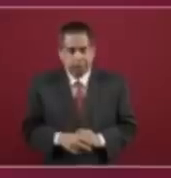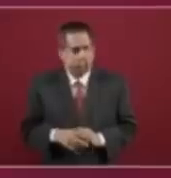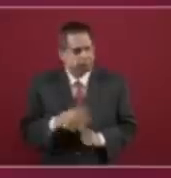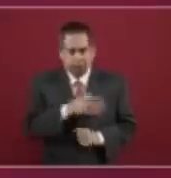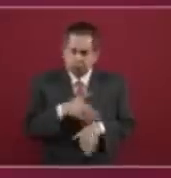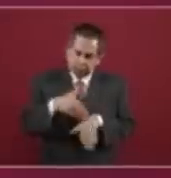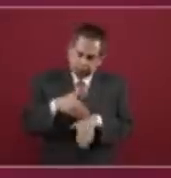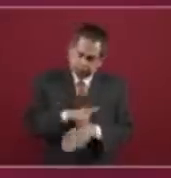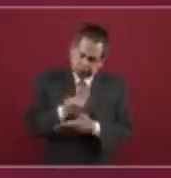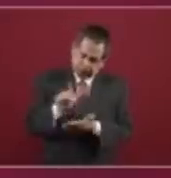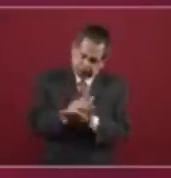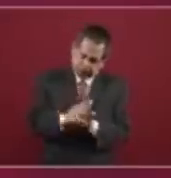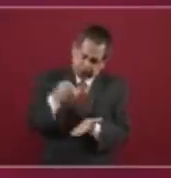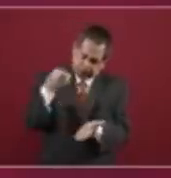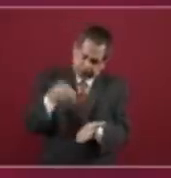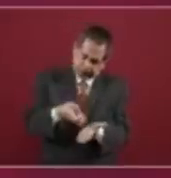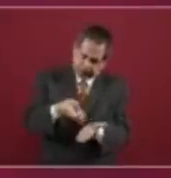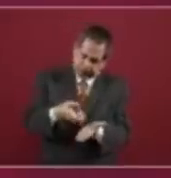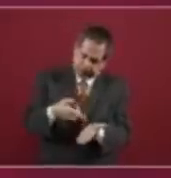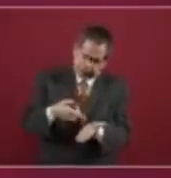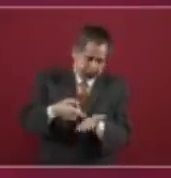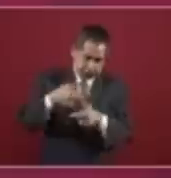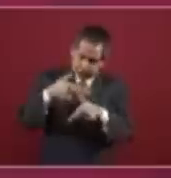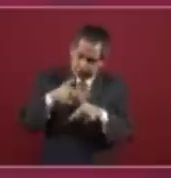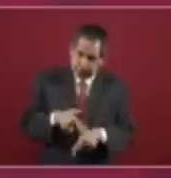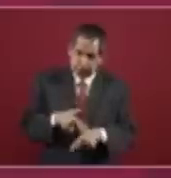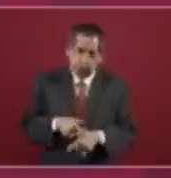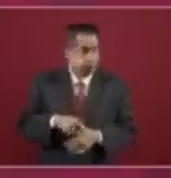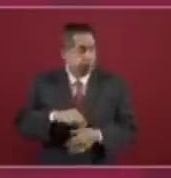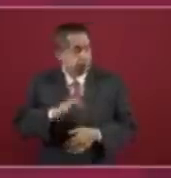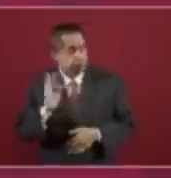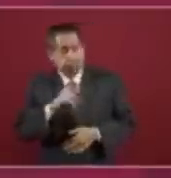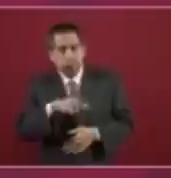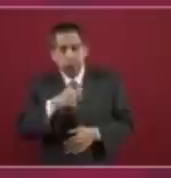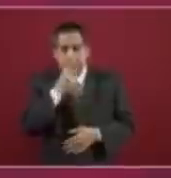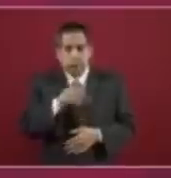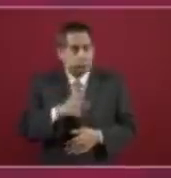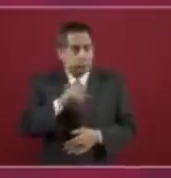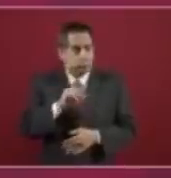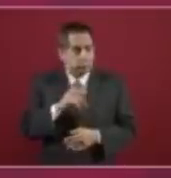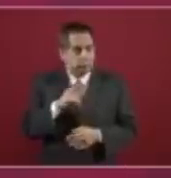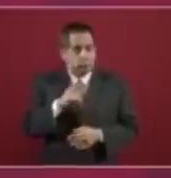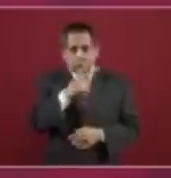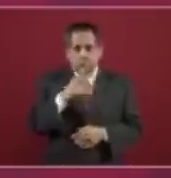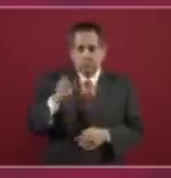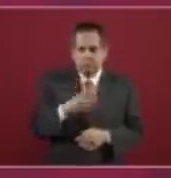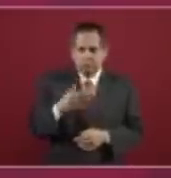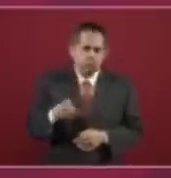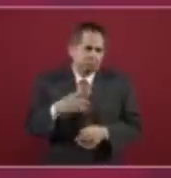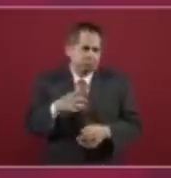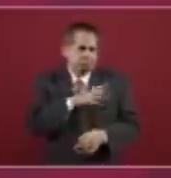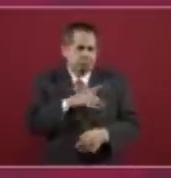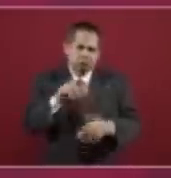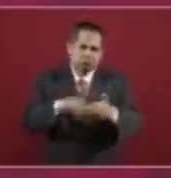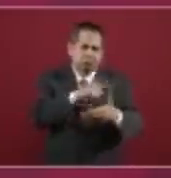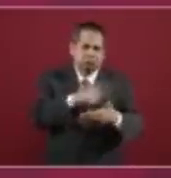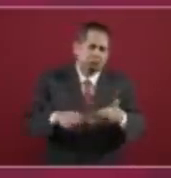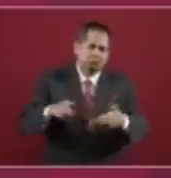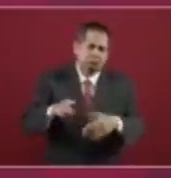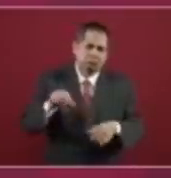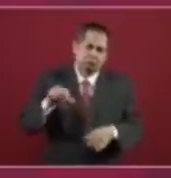apeguémonos a la ley. Si ustedes dicen que no reúnen el perfil, rechácenlas.